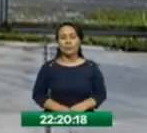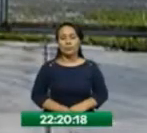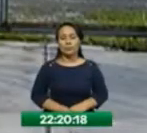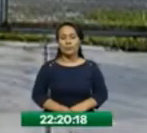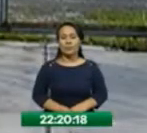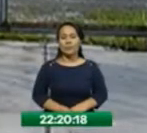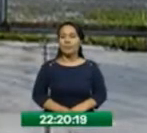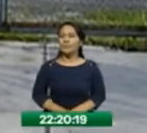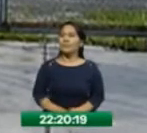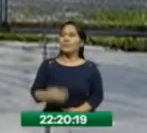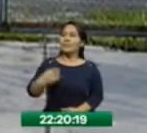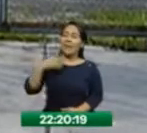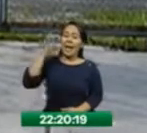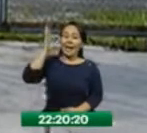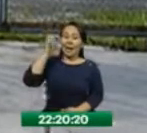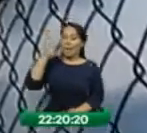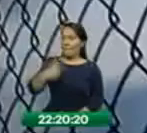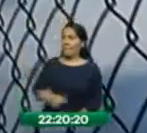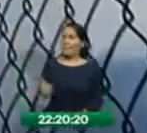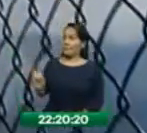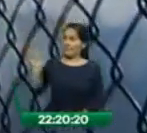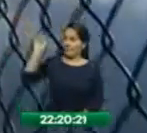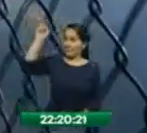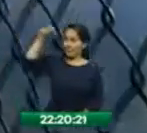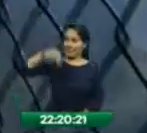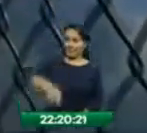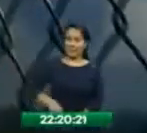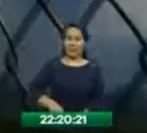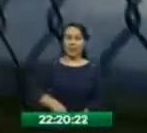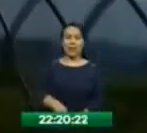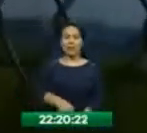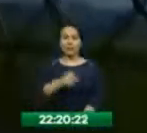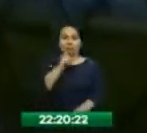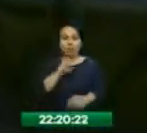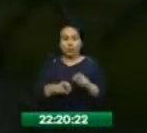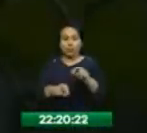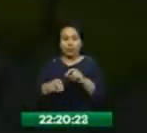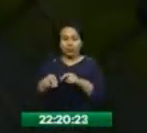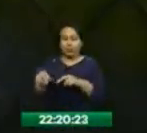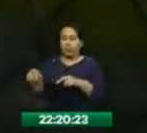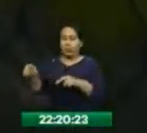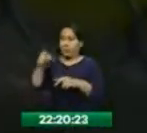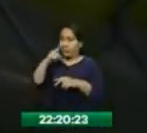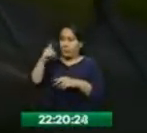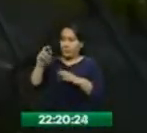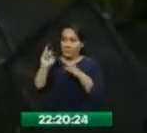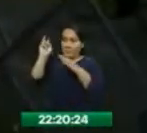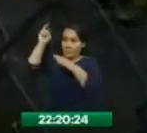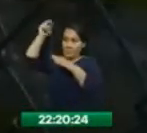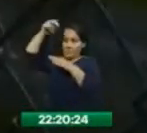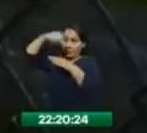Una de las hipótesis era que habían cortado estos alambres y procedieron a ingresar por esas mallas.